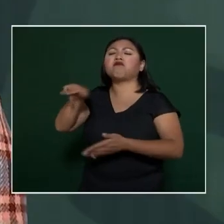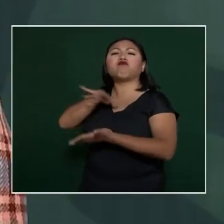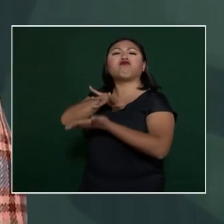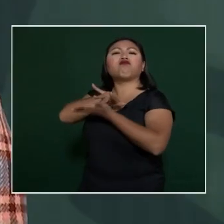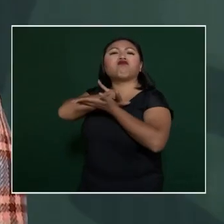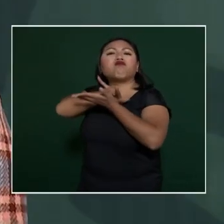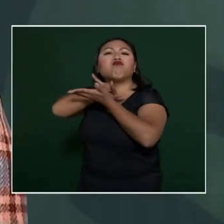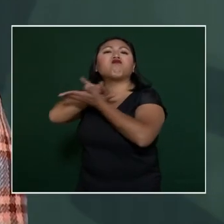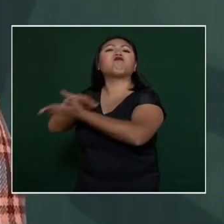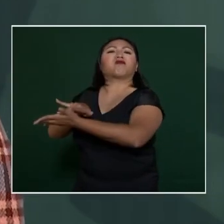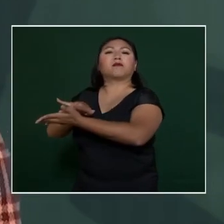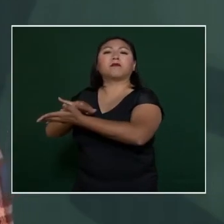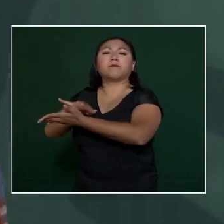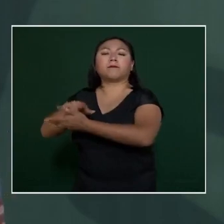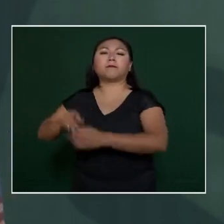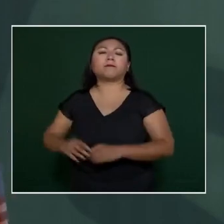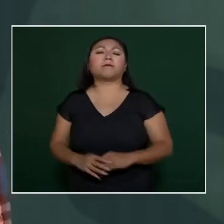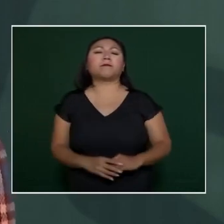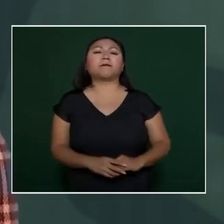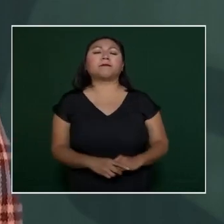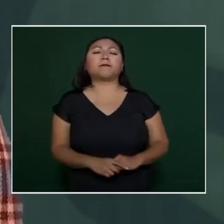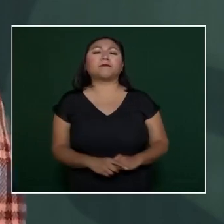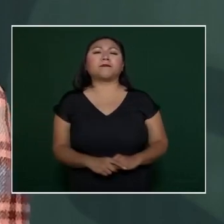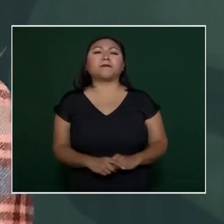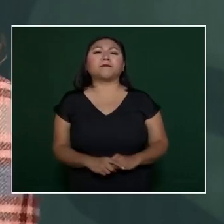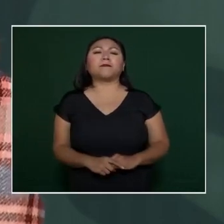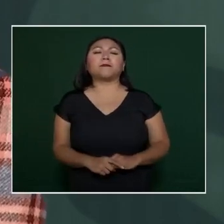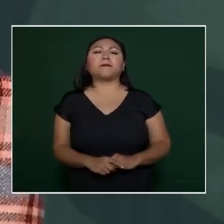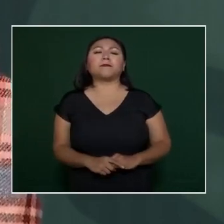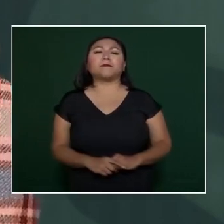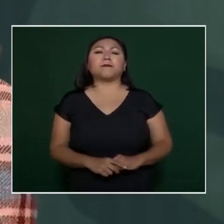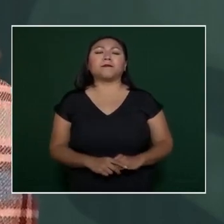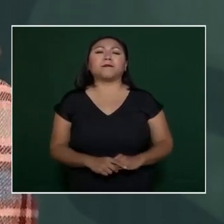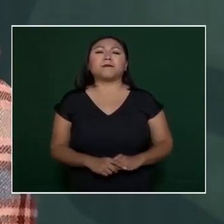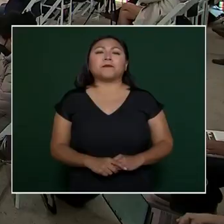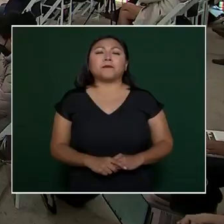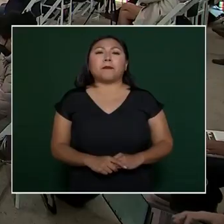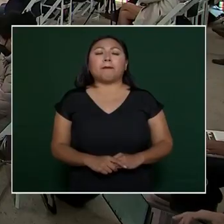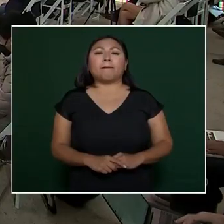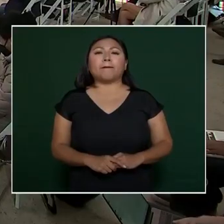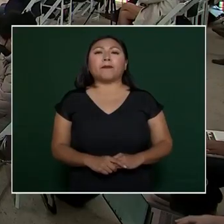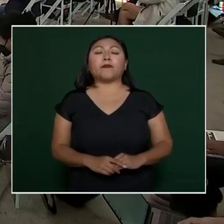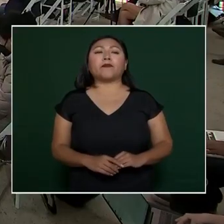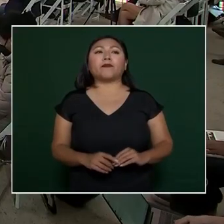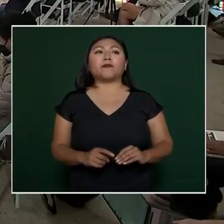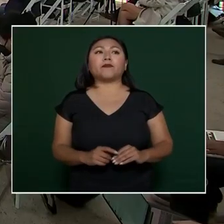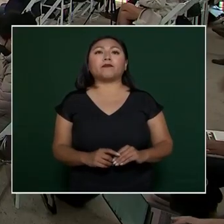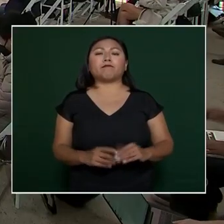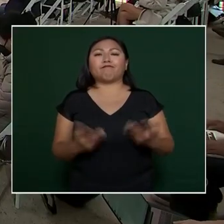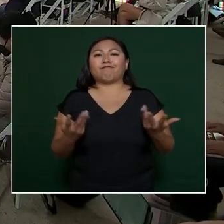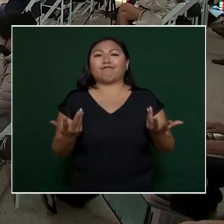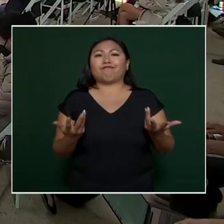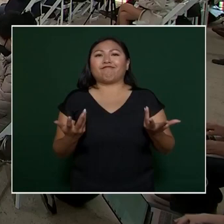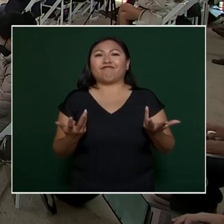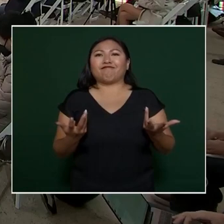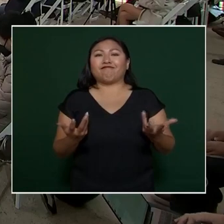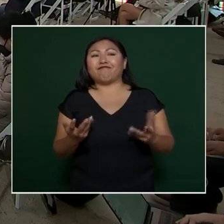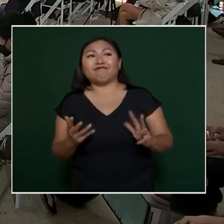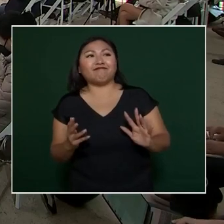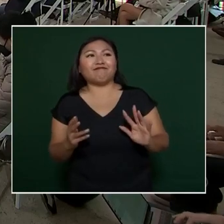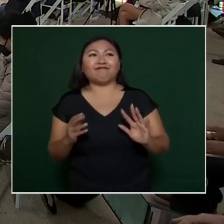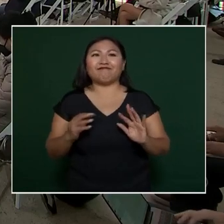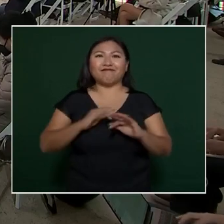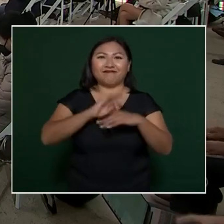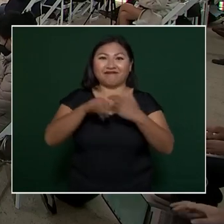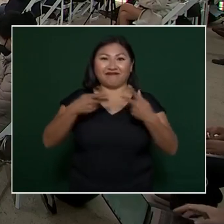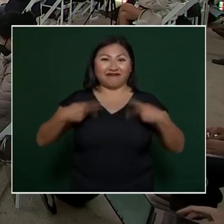que represento ya este est esperando que llegaran